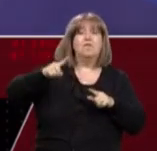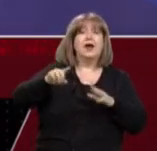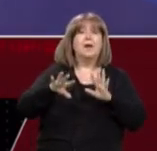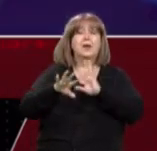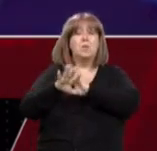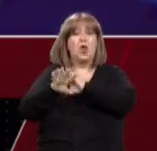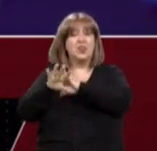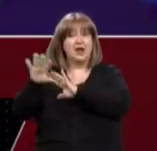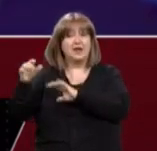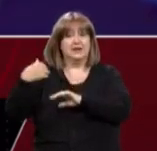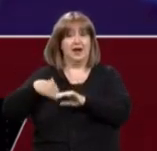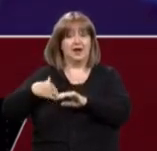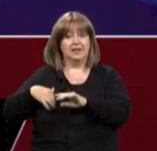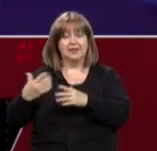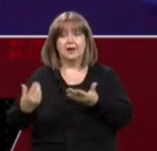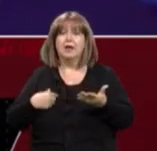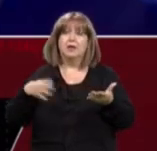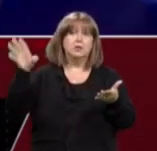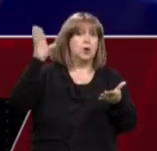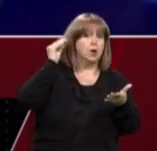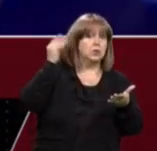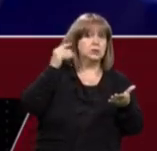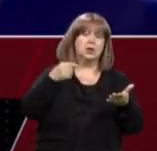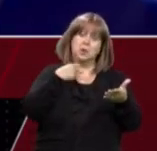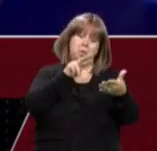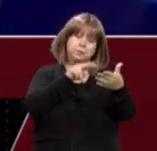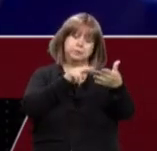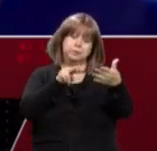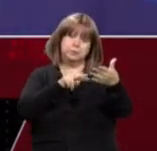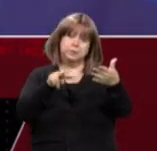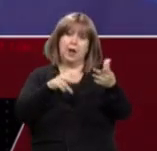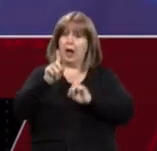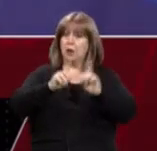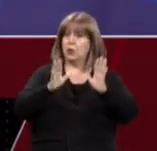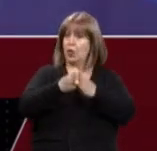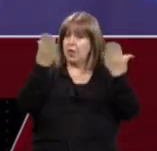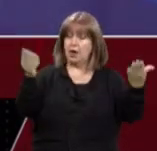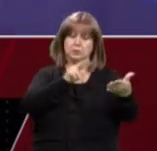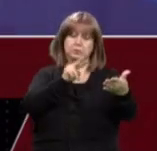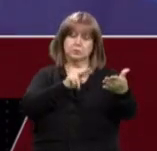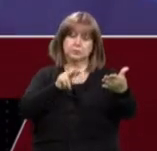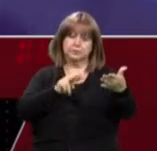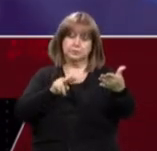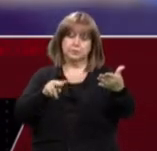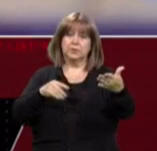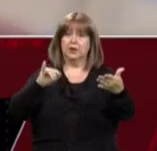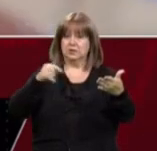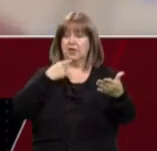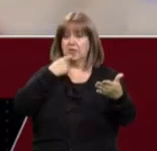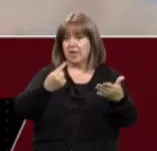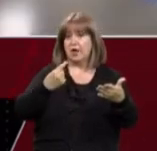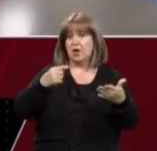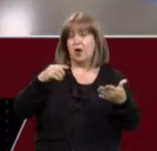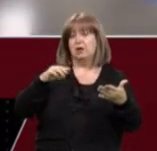o la derecha, si querés, de la Argentina, ¿no? Yo leía recién lo que había dicho el Papa, que está en la tapa de algunos diarios, y sí, efectivamente, cuando el Papa